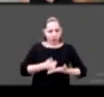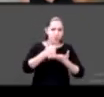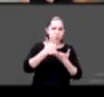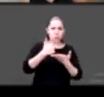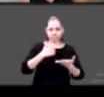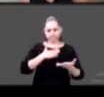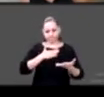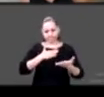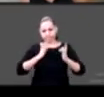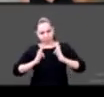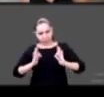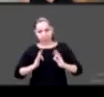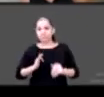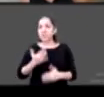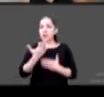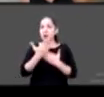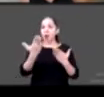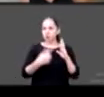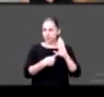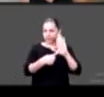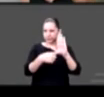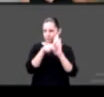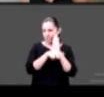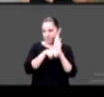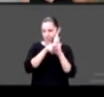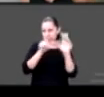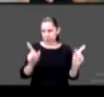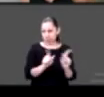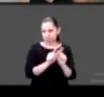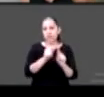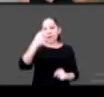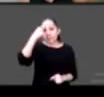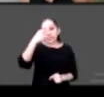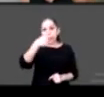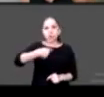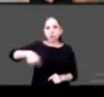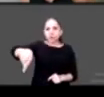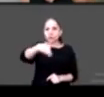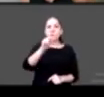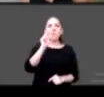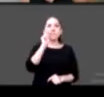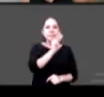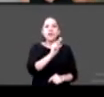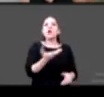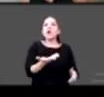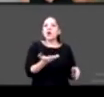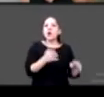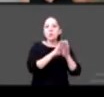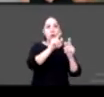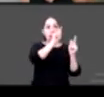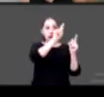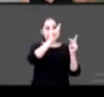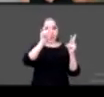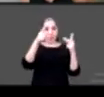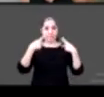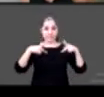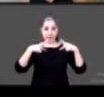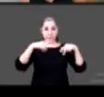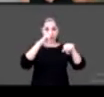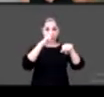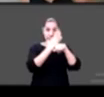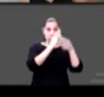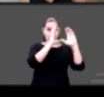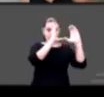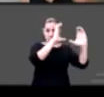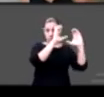una experiencia cómo podemos hacer para cuidarnos también a los cuidadores. Porque los que